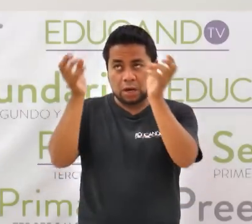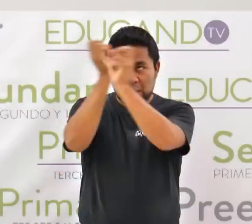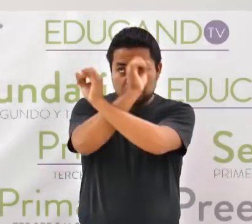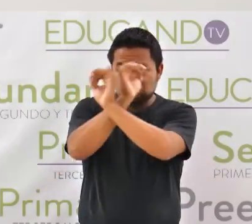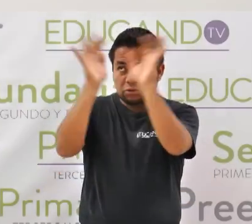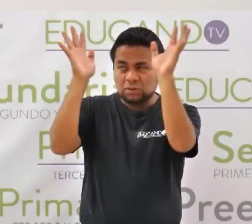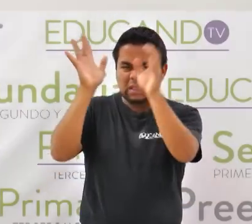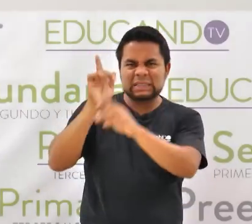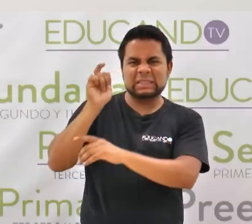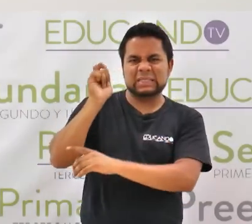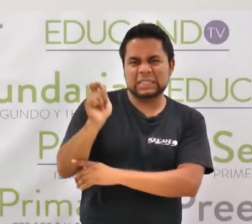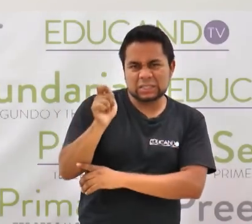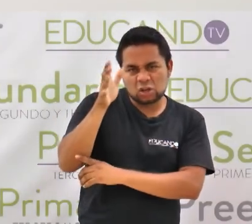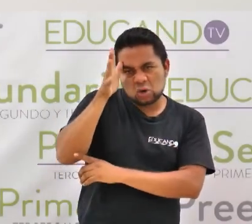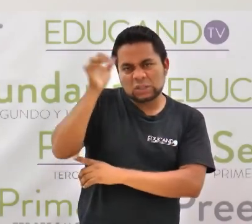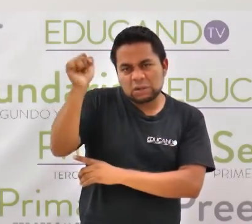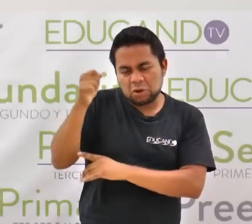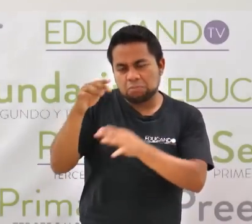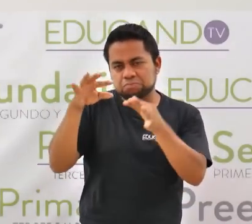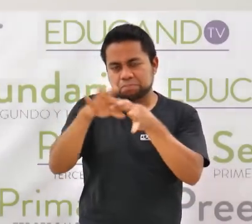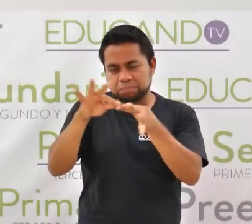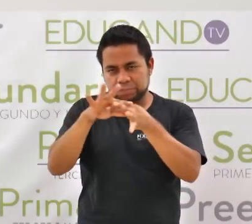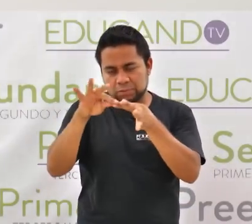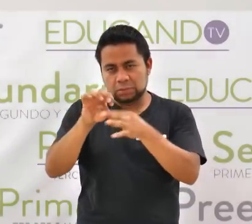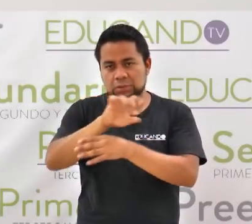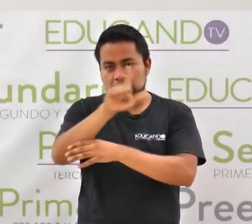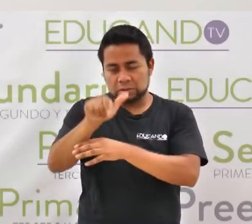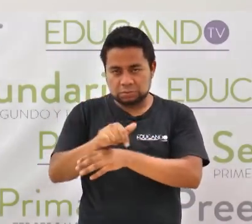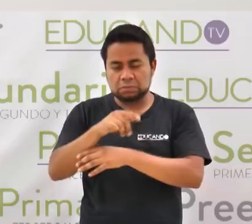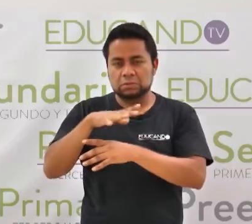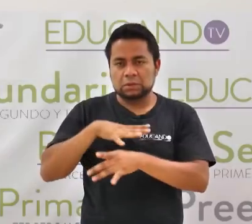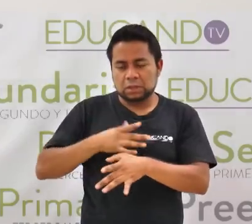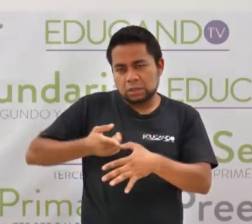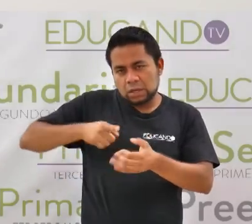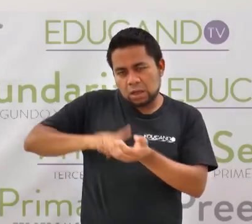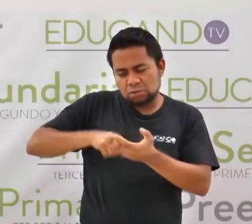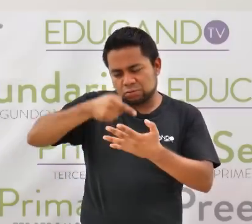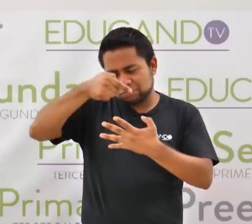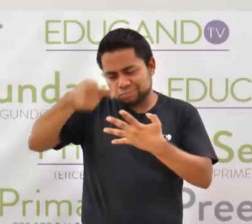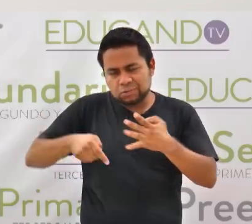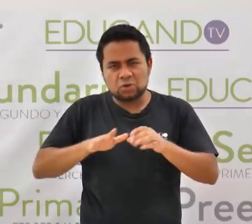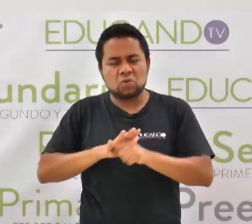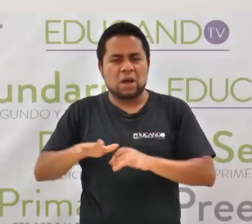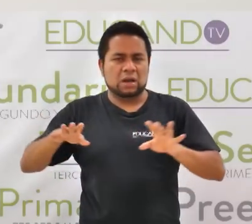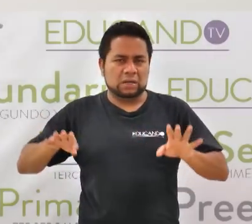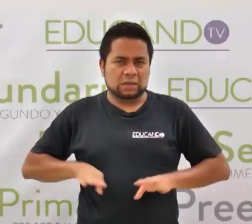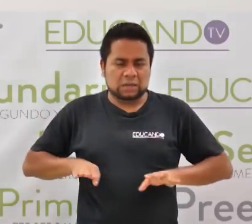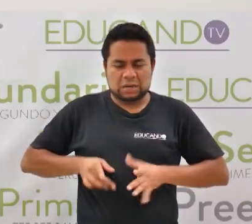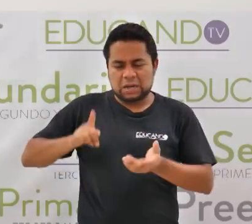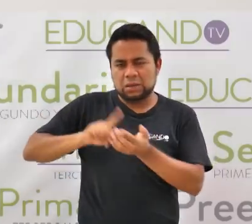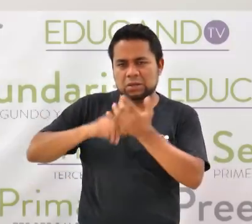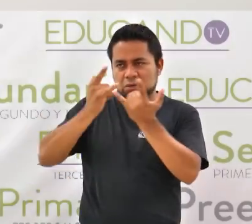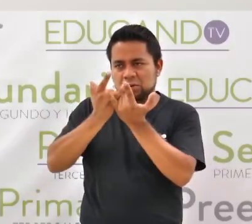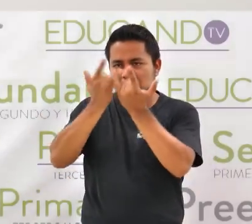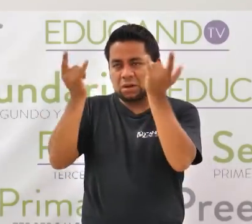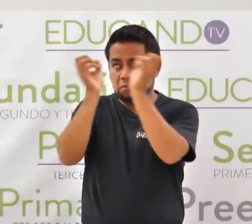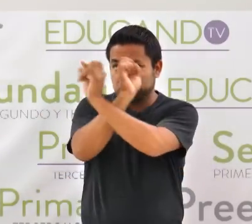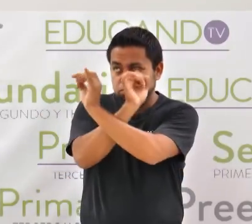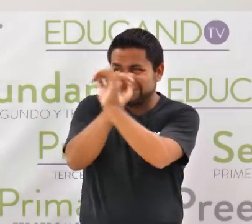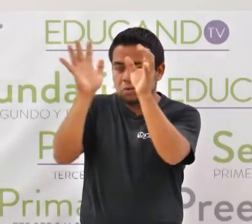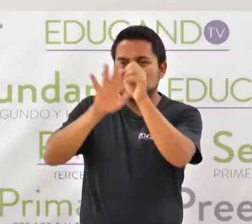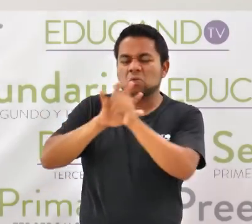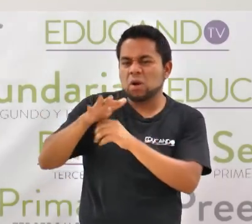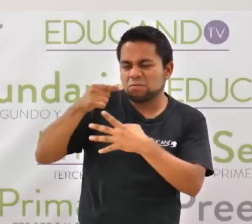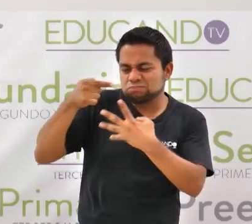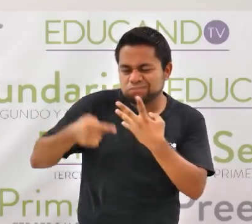de la historieta. Y después vimos características y elementos que conforman una